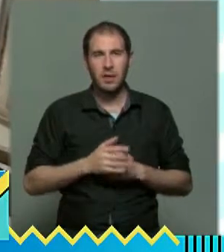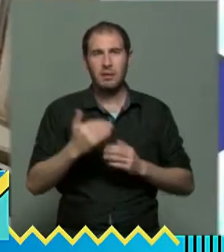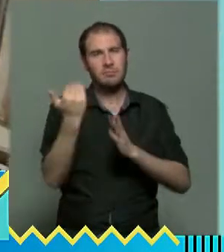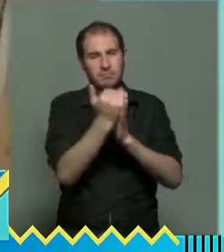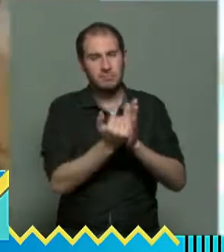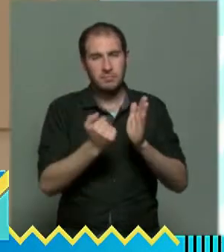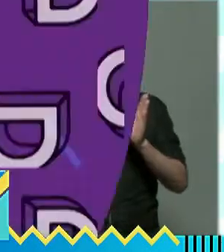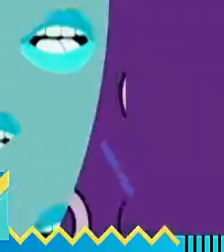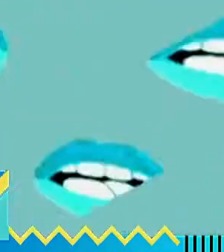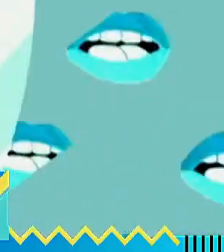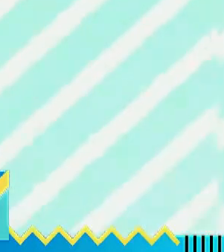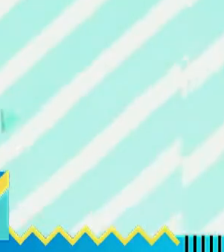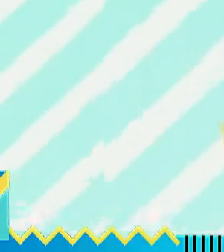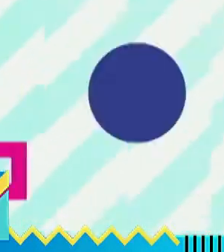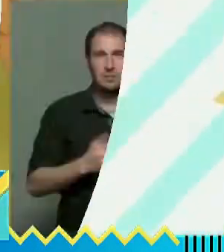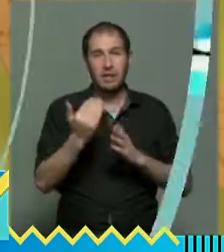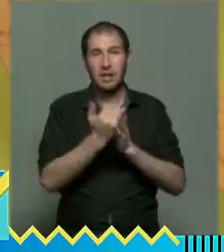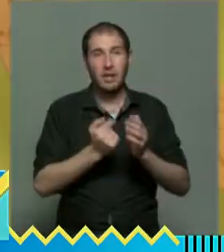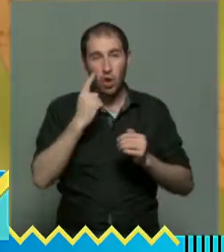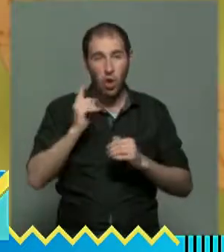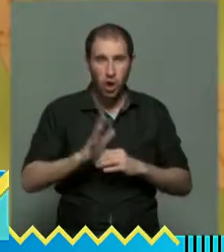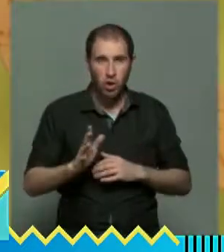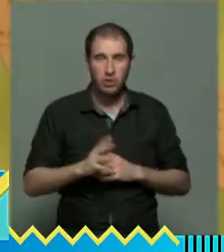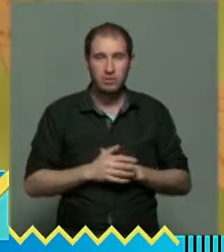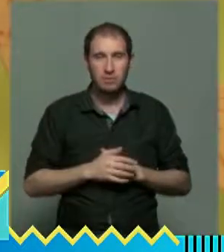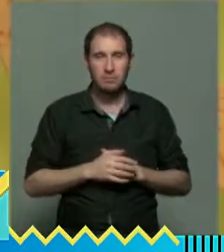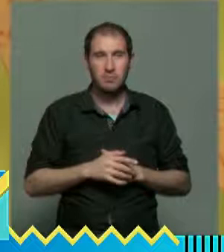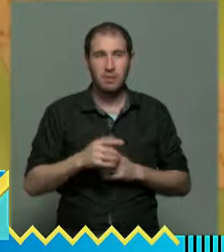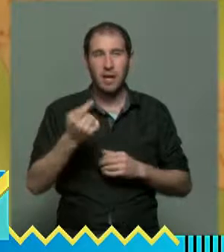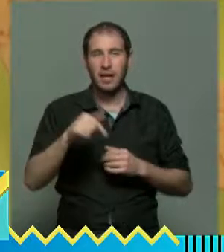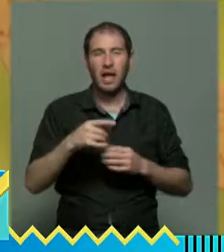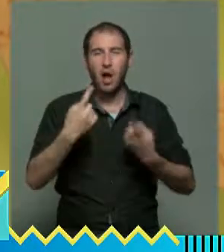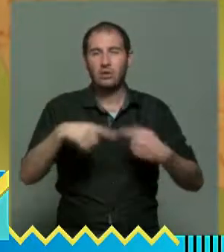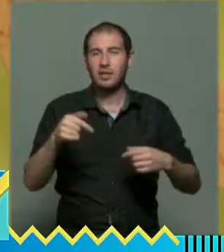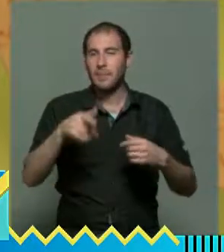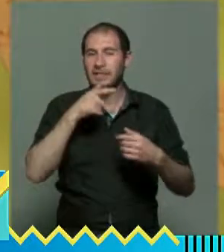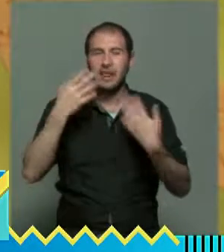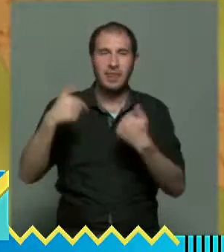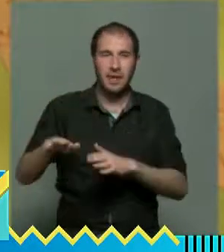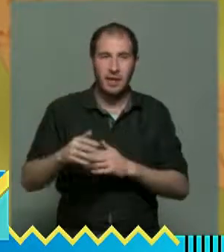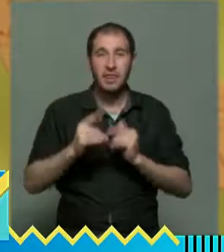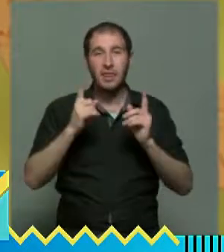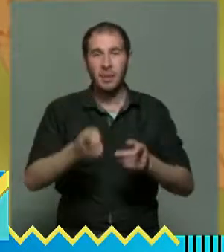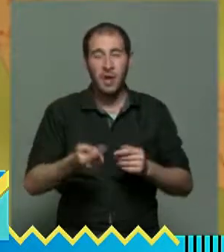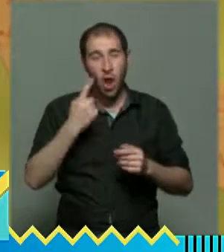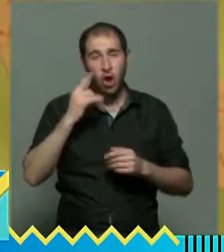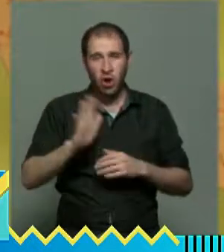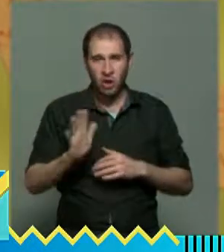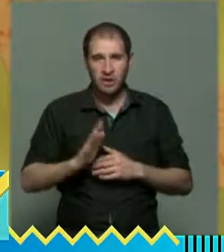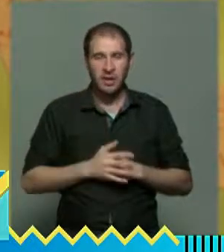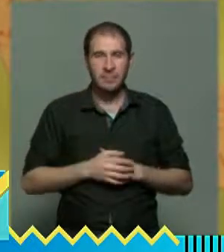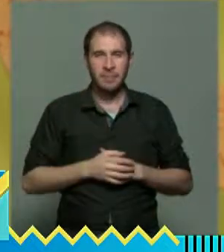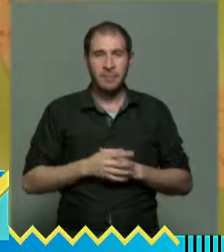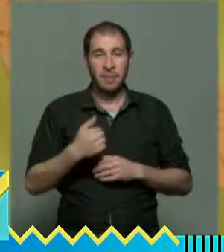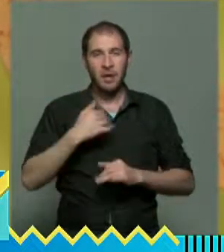definiciones tan sin desconocimiento que dejan de lado, digamos, la situación y sobre todo, digamos, el desconocimiento. Por